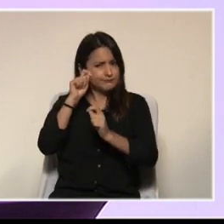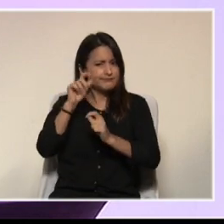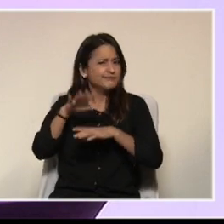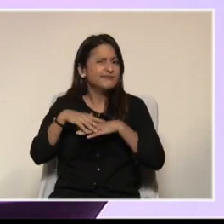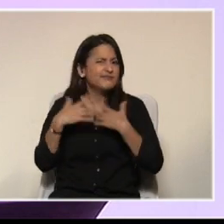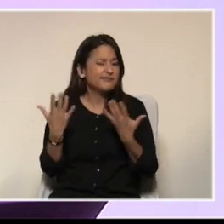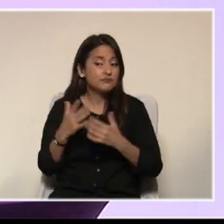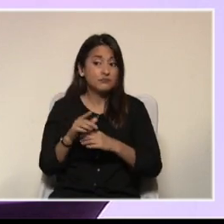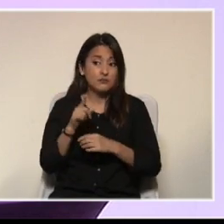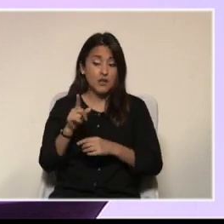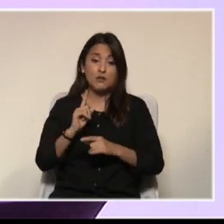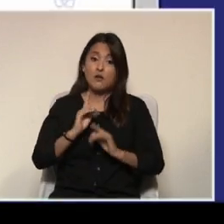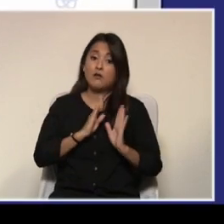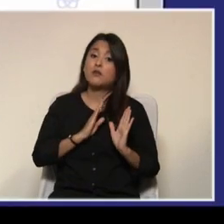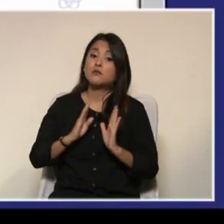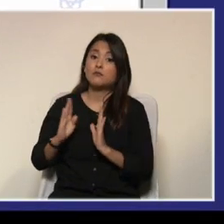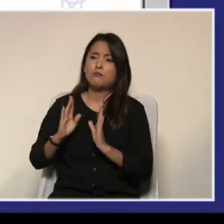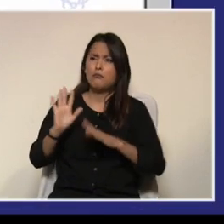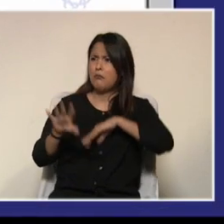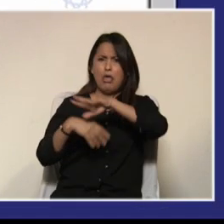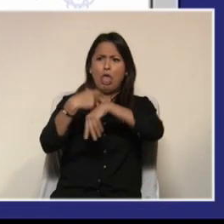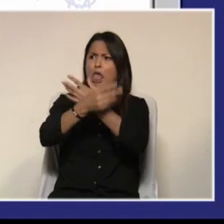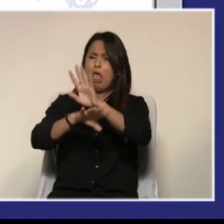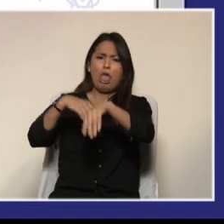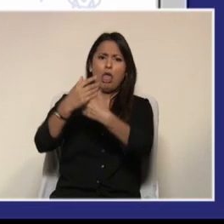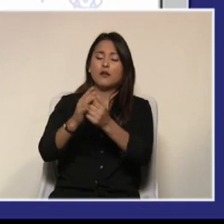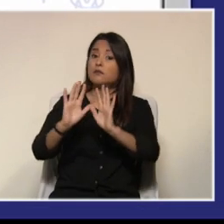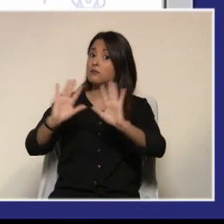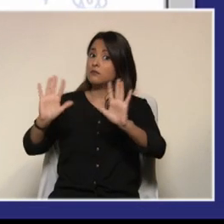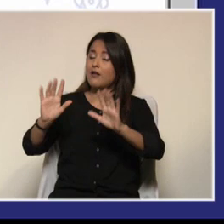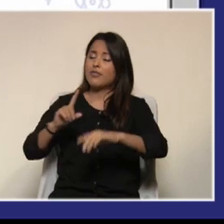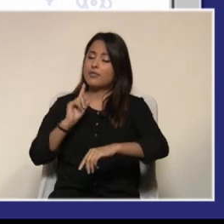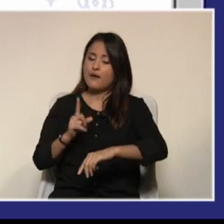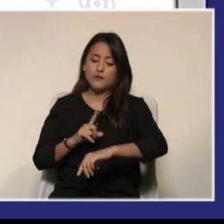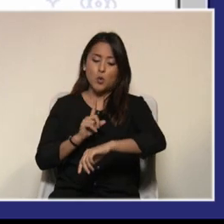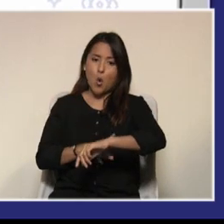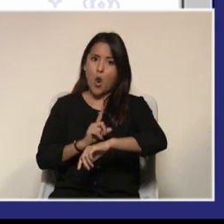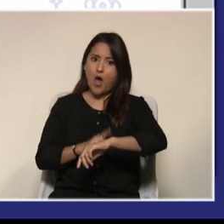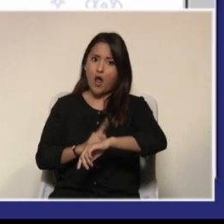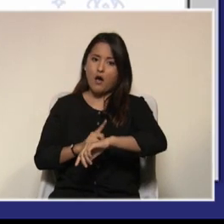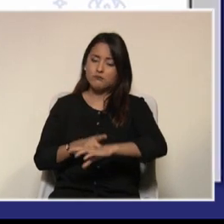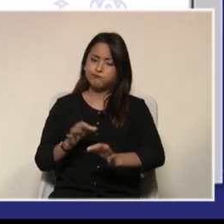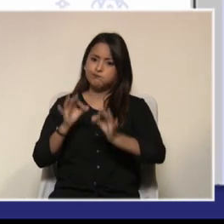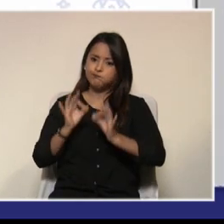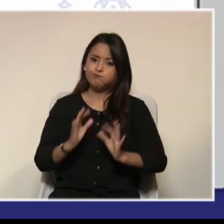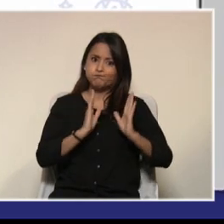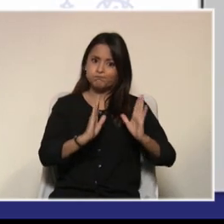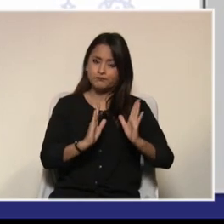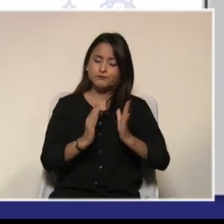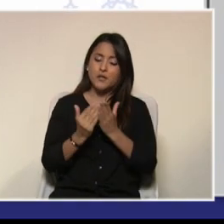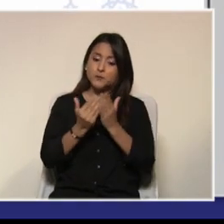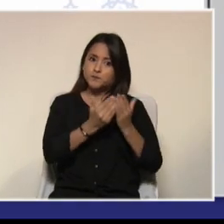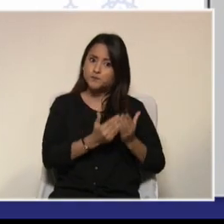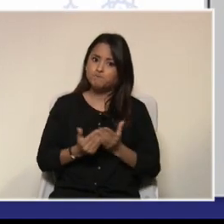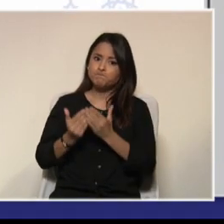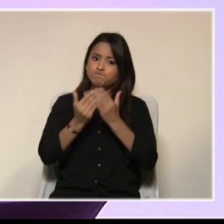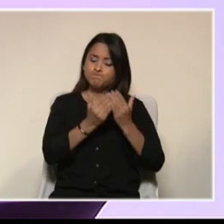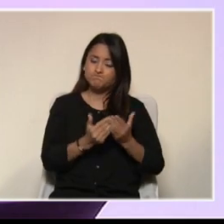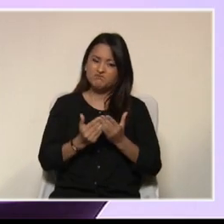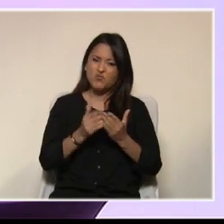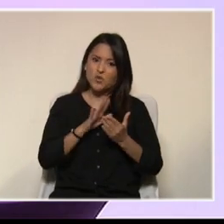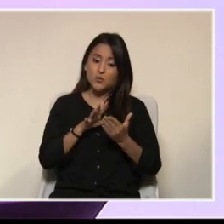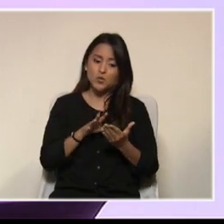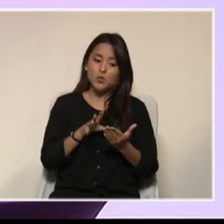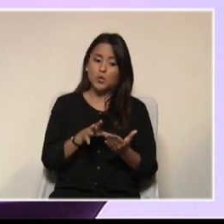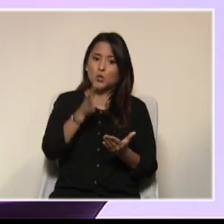cuenta es que tenemos que organizarnos. Un horario de estudios nos va a facilitar ese momento de aprendizaje. Si estamos